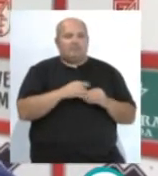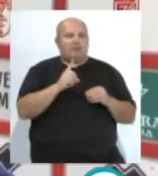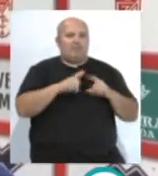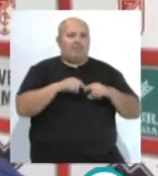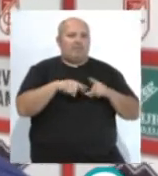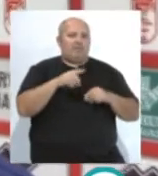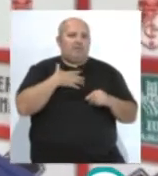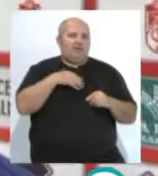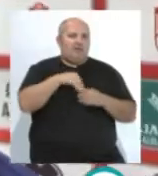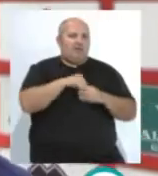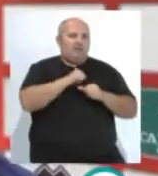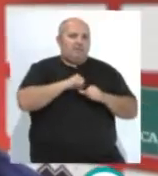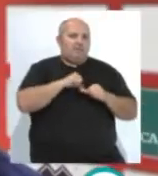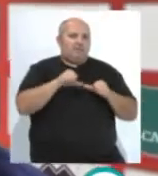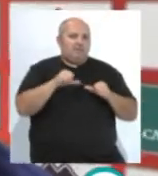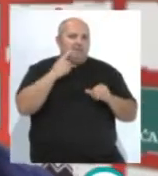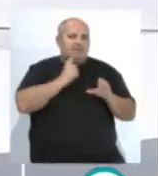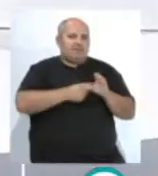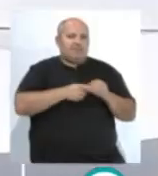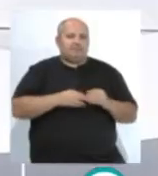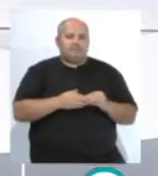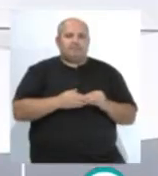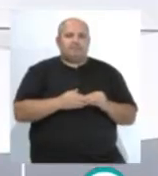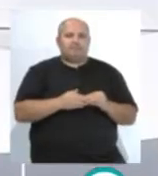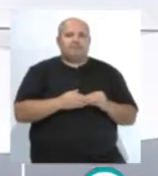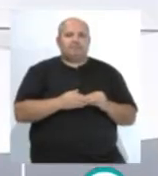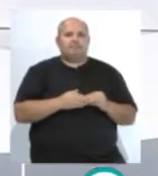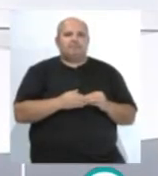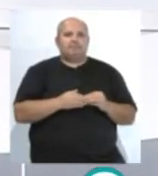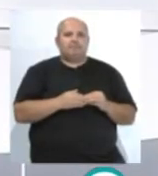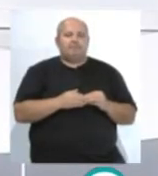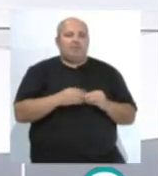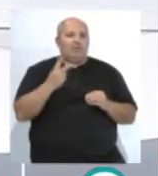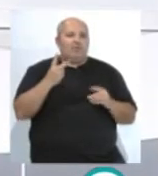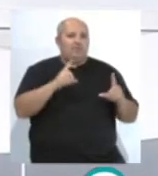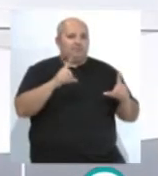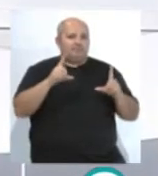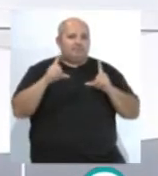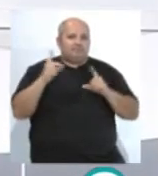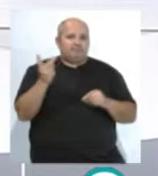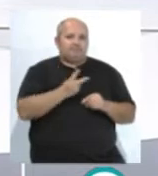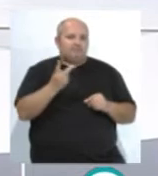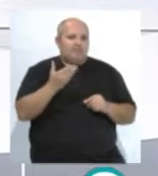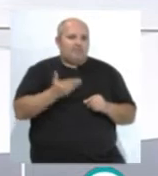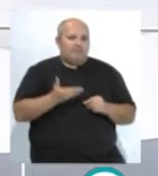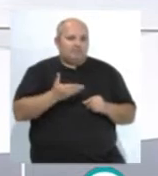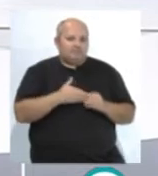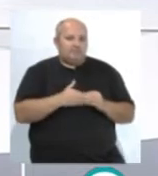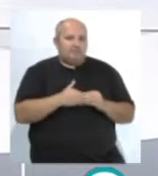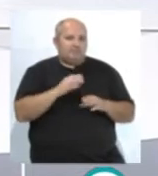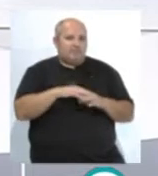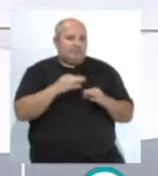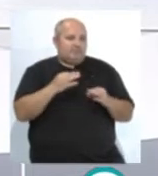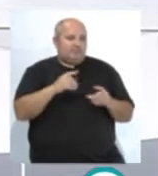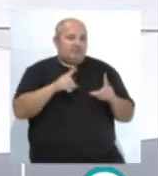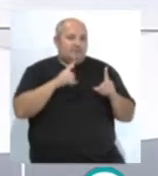ahora esperamos Extremadura y ya está. Bueno, los dos protagonistas, importantes protagonistas, porque creo